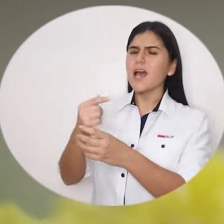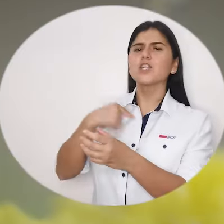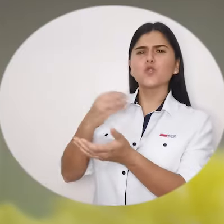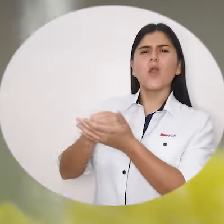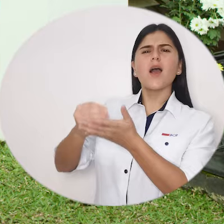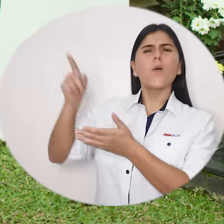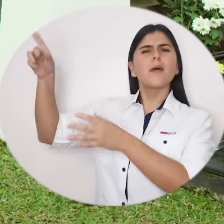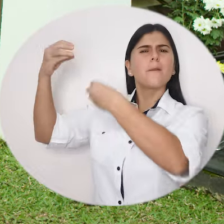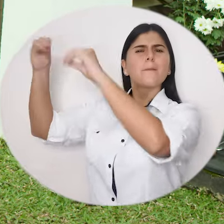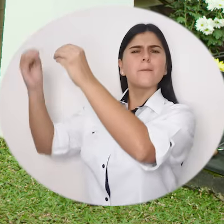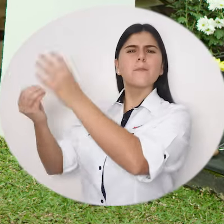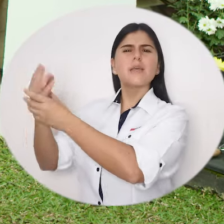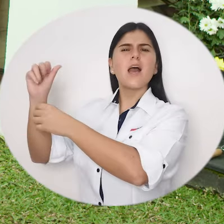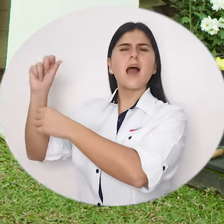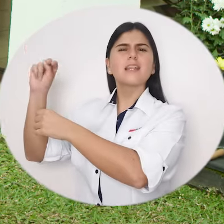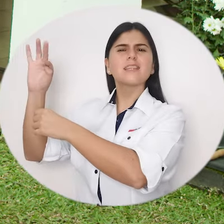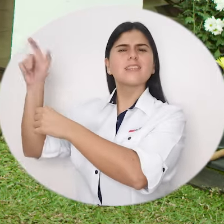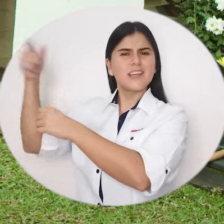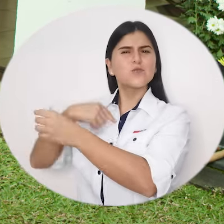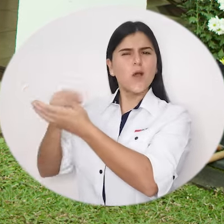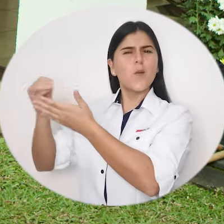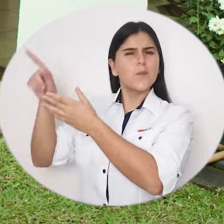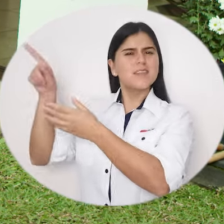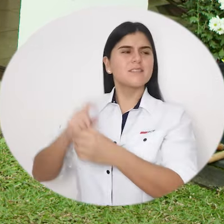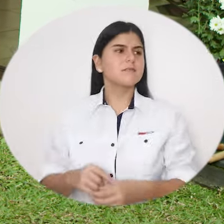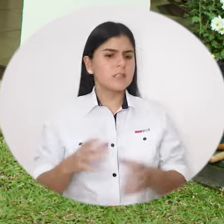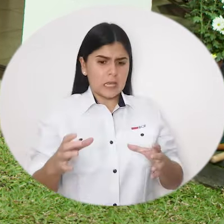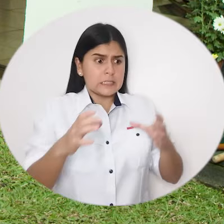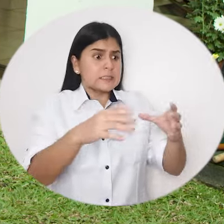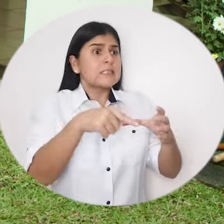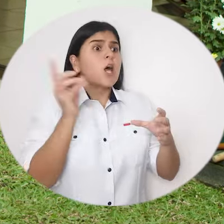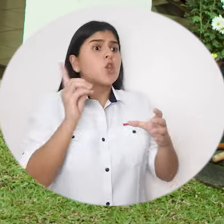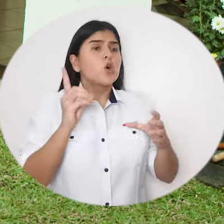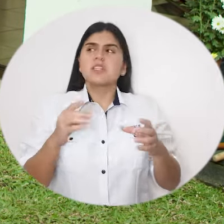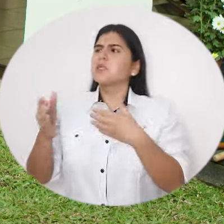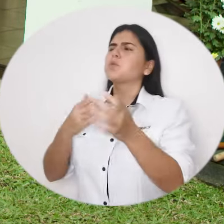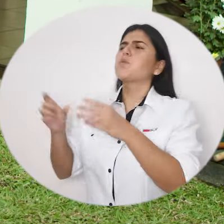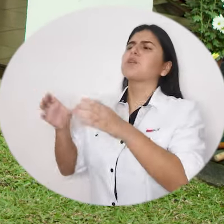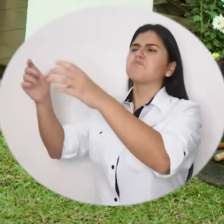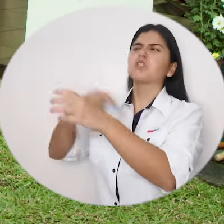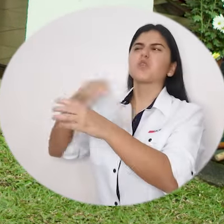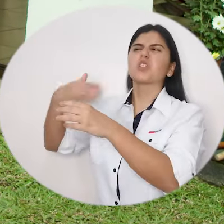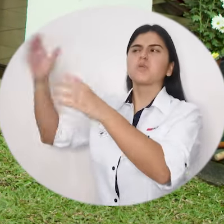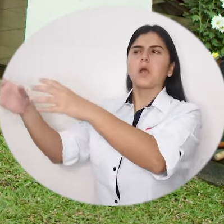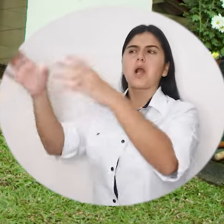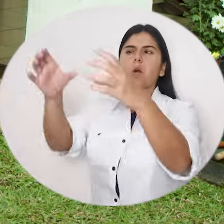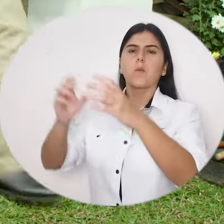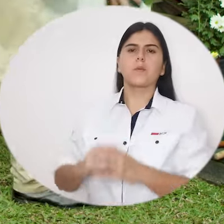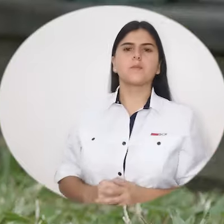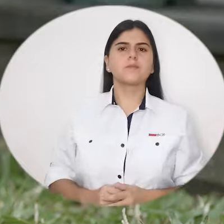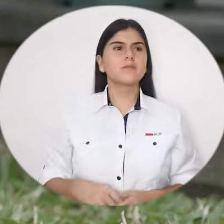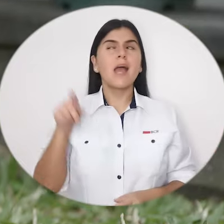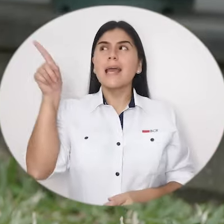lindas están estas. Estas las compré en la... En el vivero de tía Micha. ¡Ay, qué belleza! ¿Dónde pongo esas? Mi amor, anda poniéndolas por ahí. Ahorita las